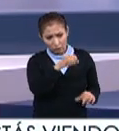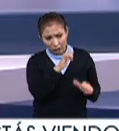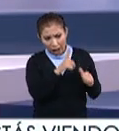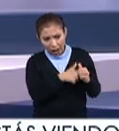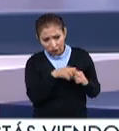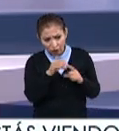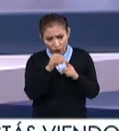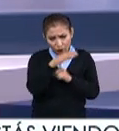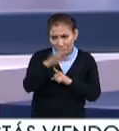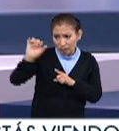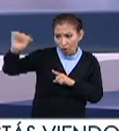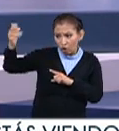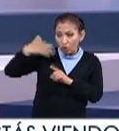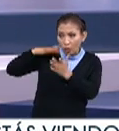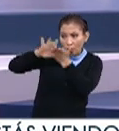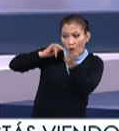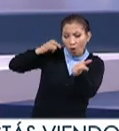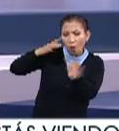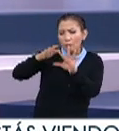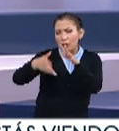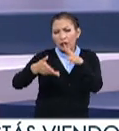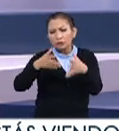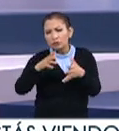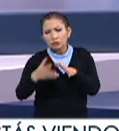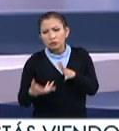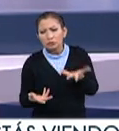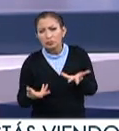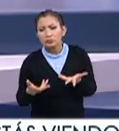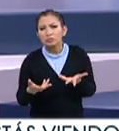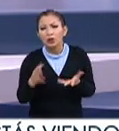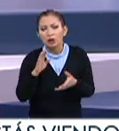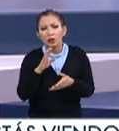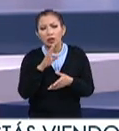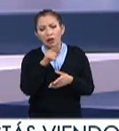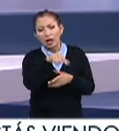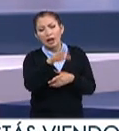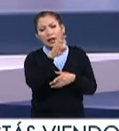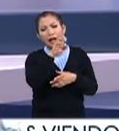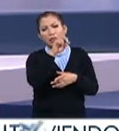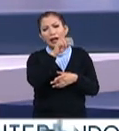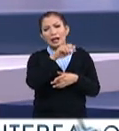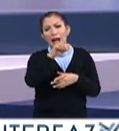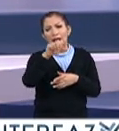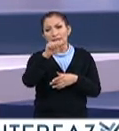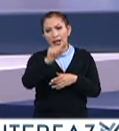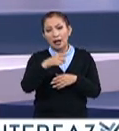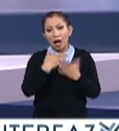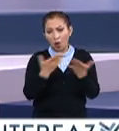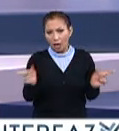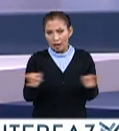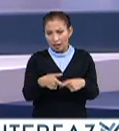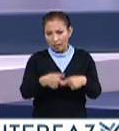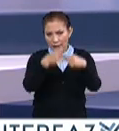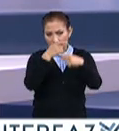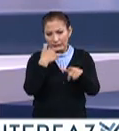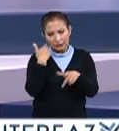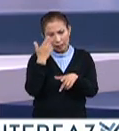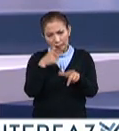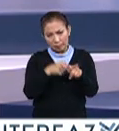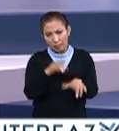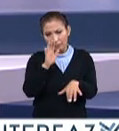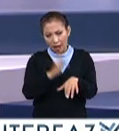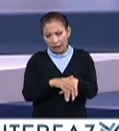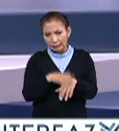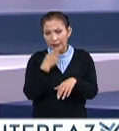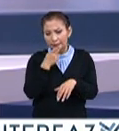algunas influencias o cómo podemos más o menos ubicar a Radwan Nazar. Vamos a hacer una breve pausa y si quieres cuando